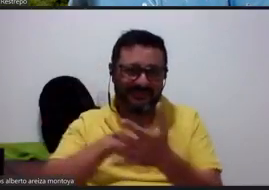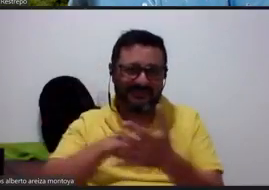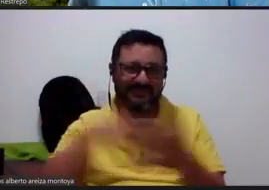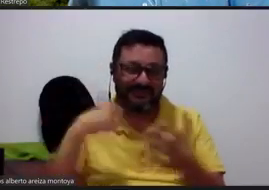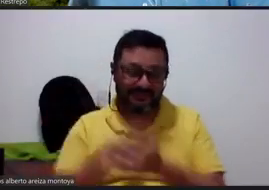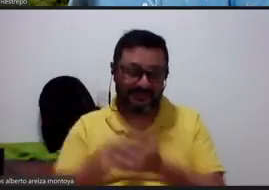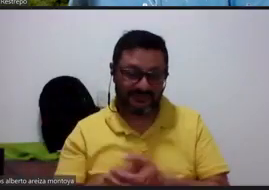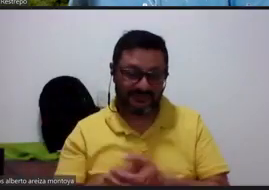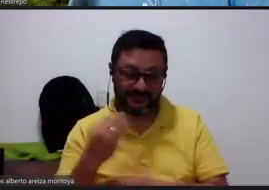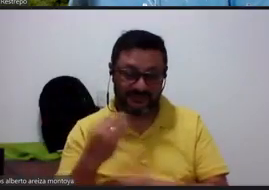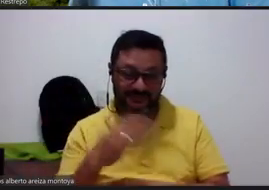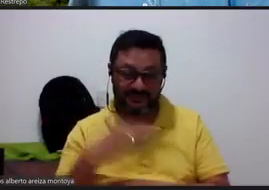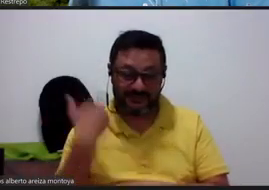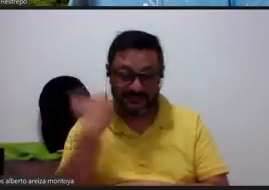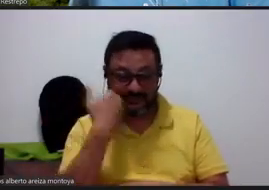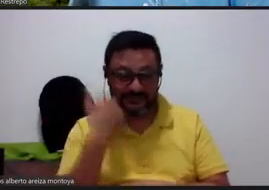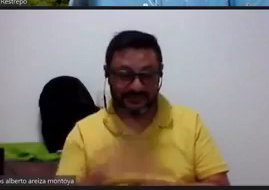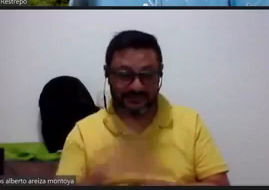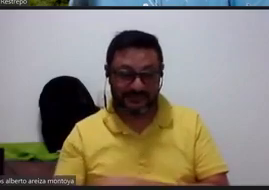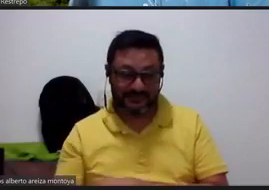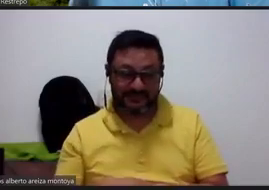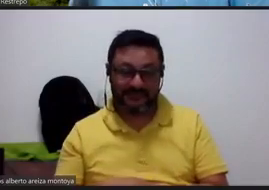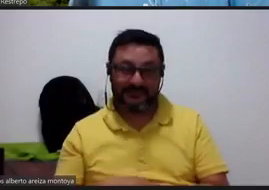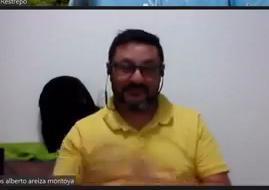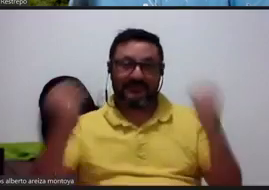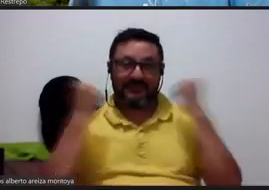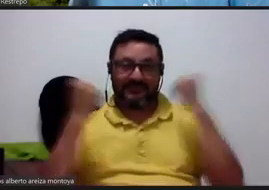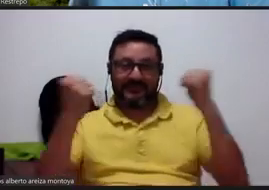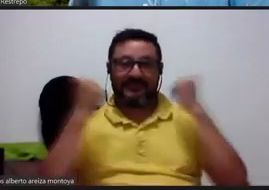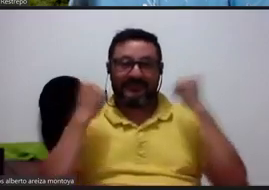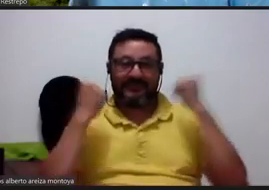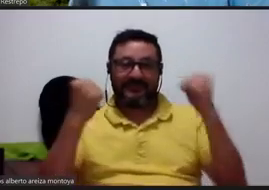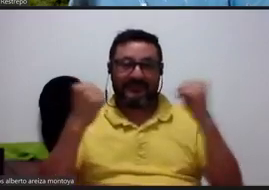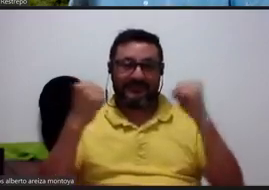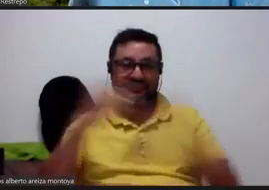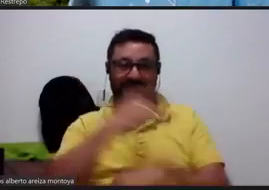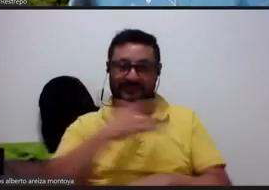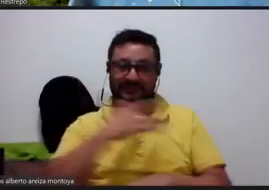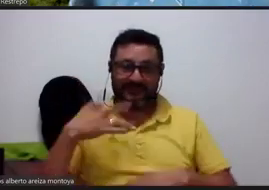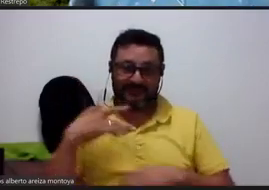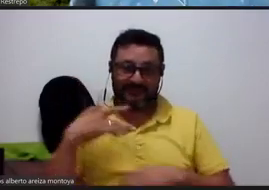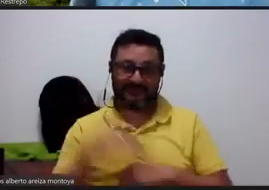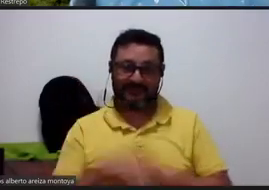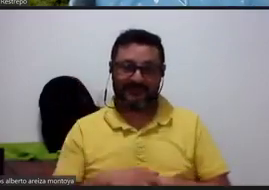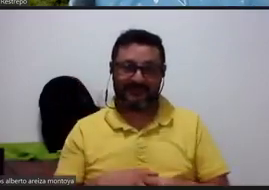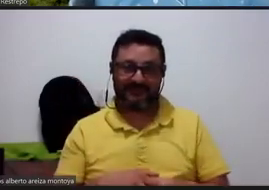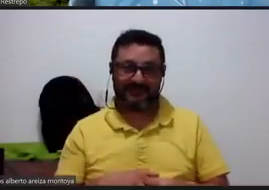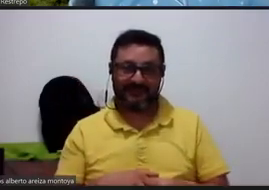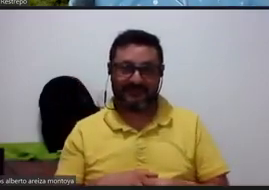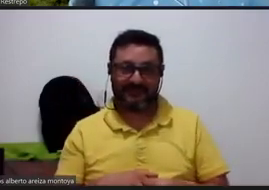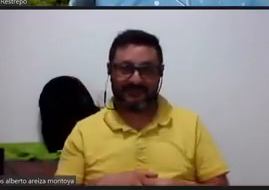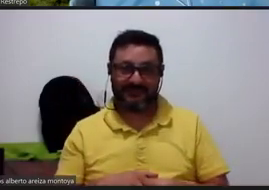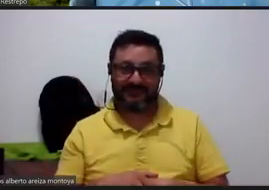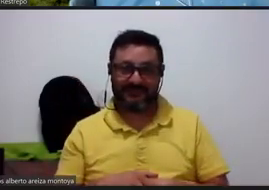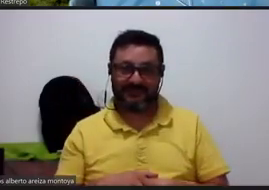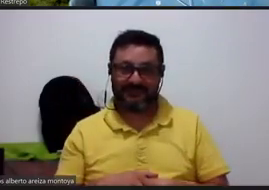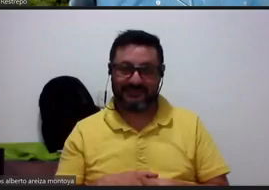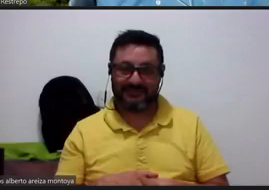Bueno, la actividad física, claro que es salud, o sea, la actividad física es salud, eso está